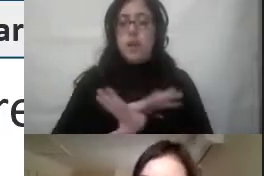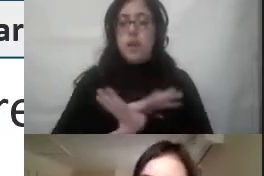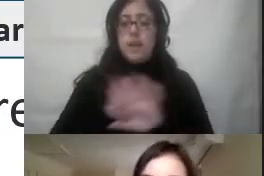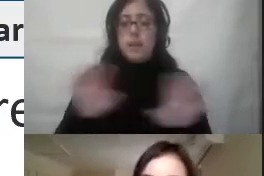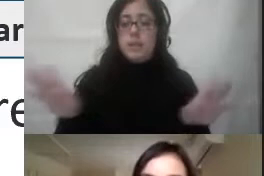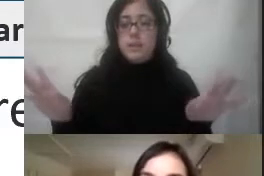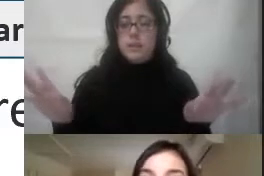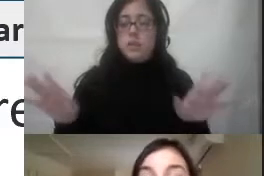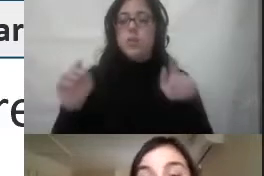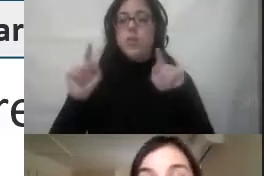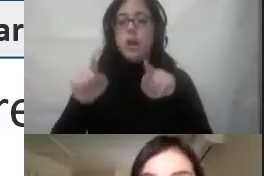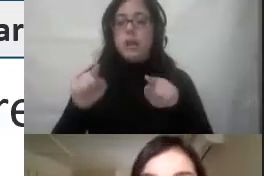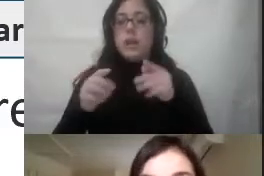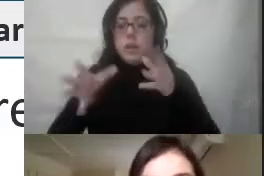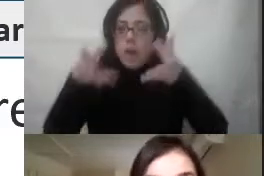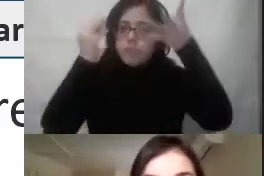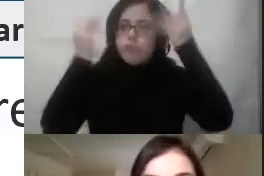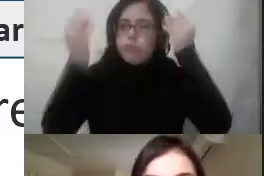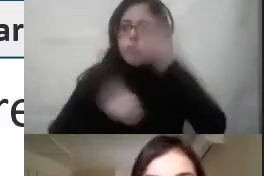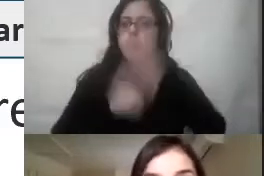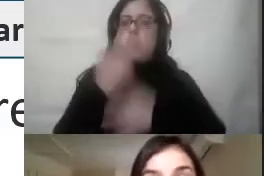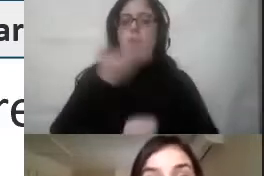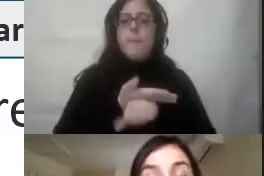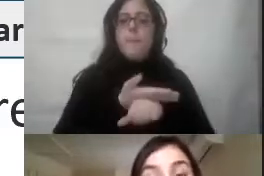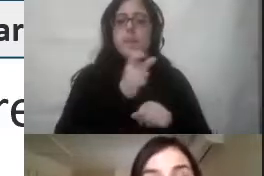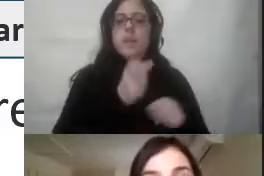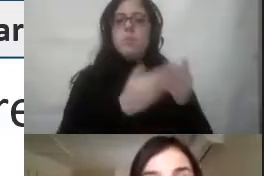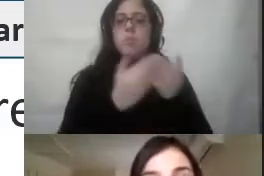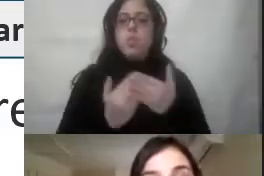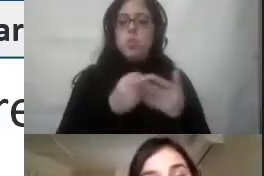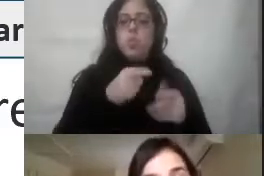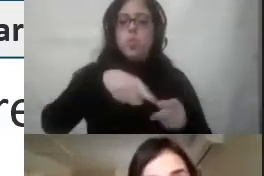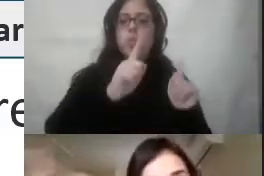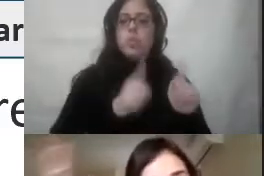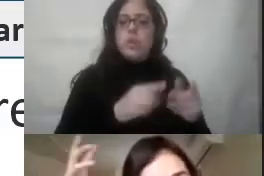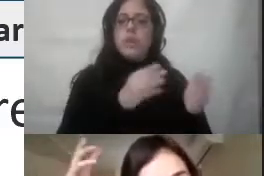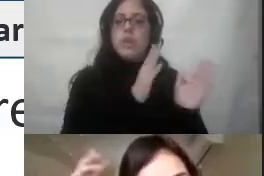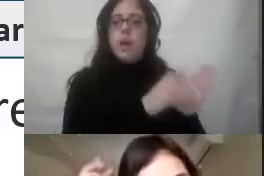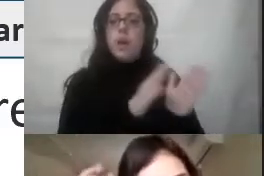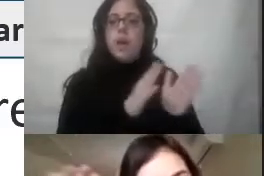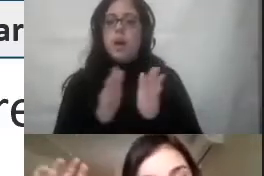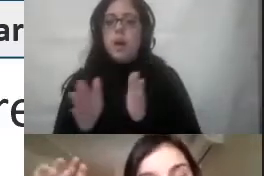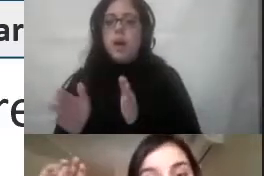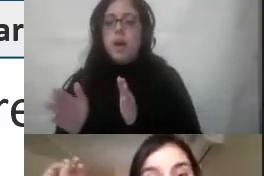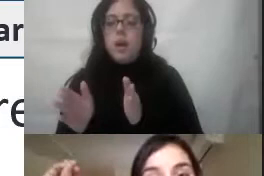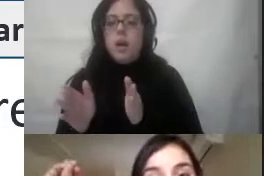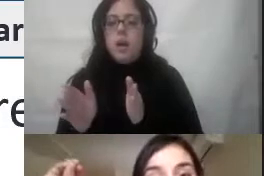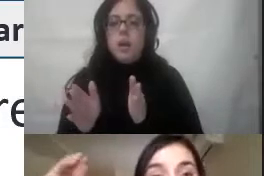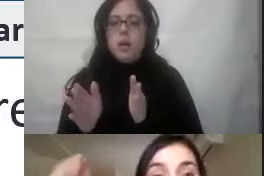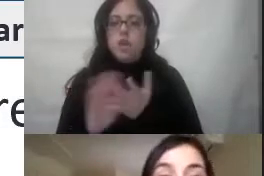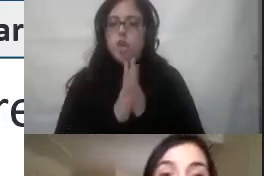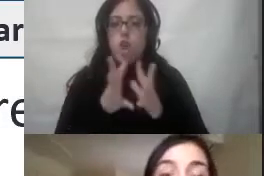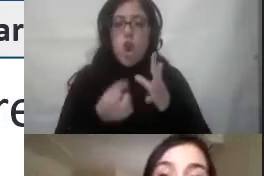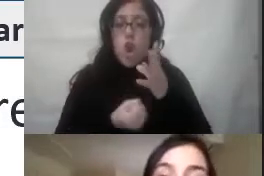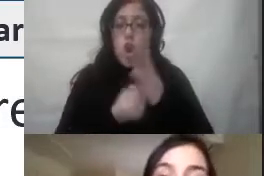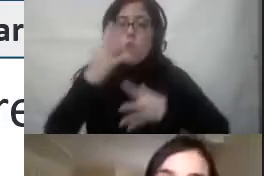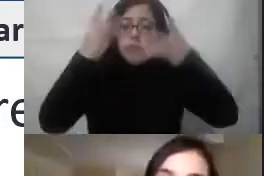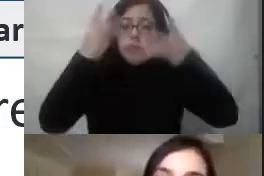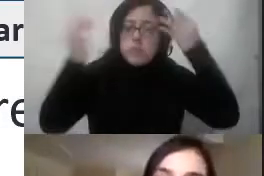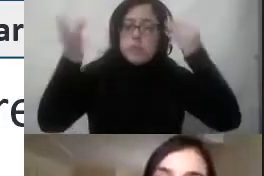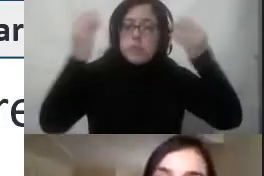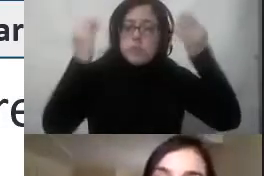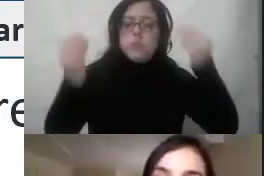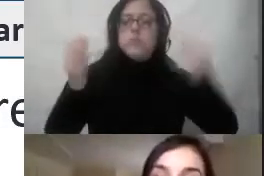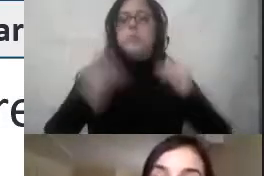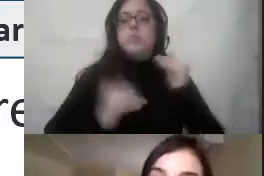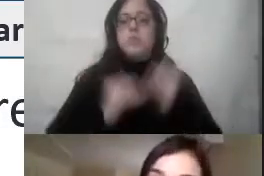nuevos conocimientos, necesitamos pedirle a ellos que estructuren los conocimientos nuevos en base a la